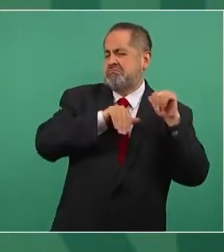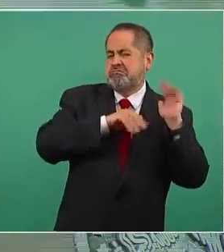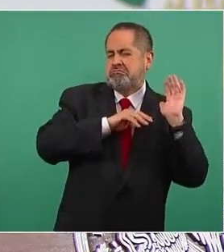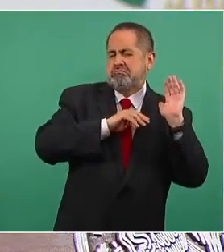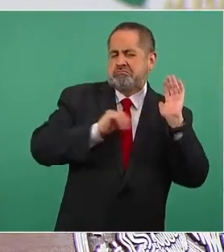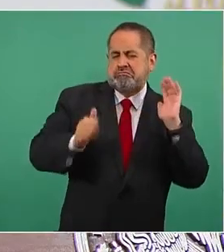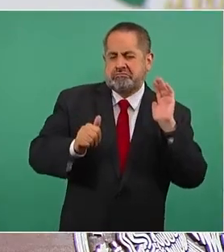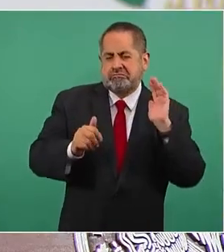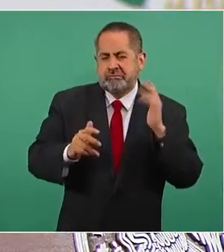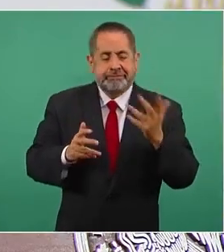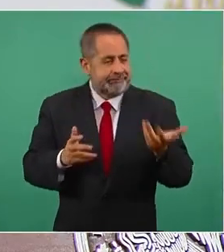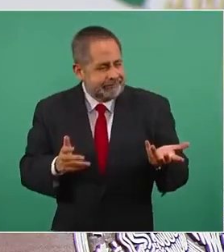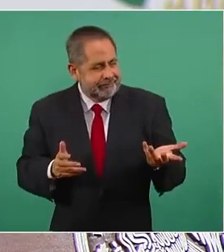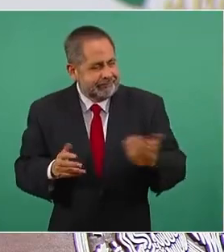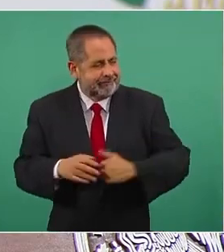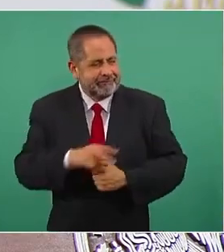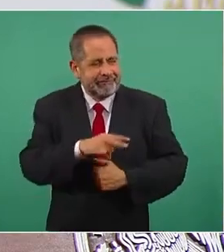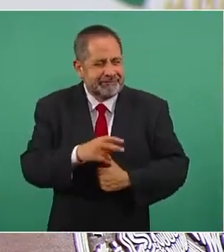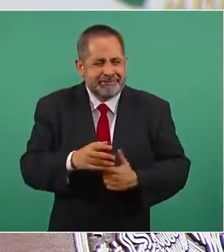pues